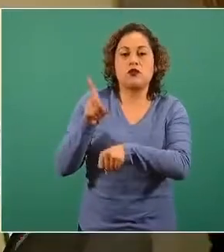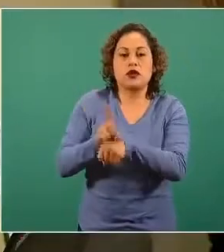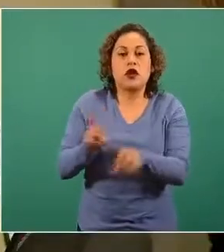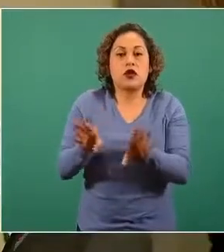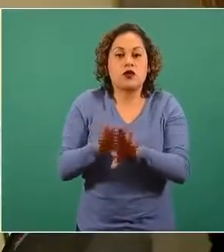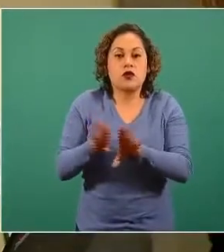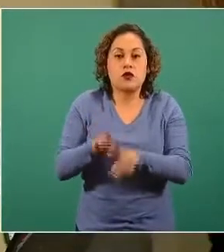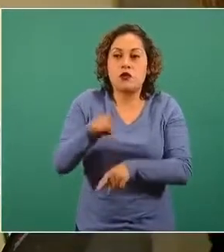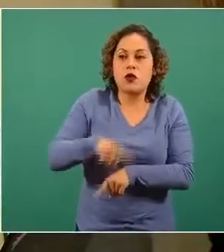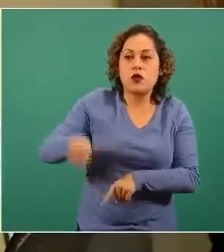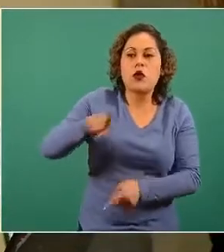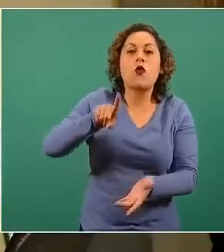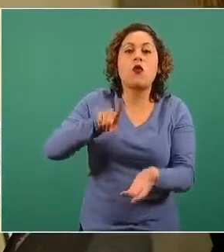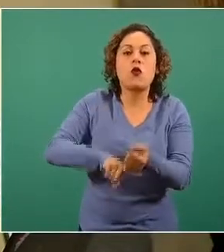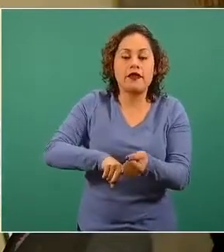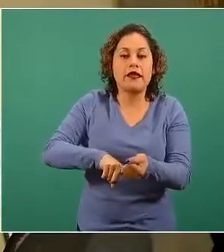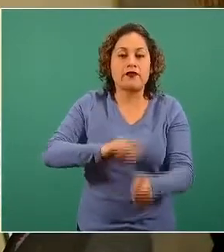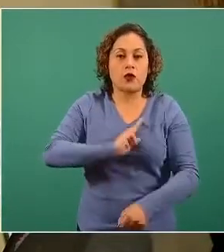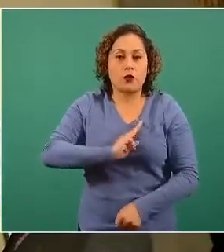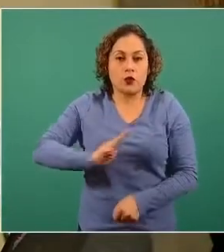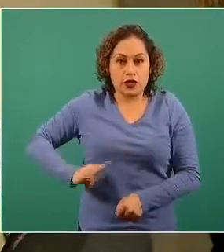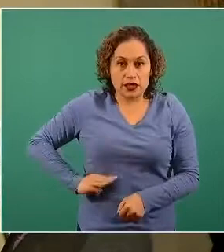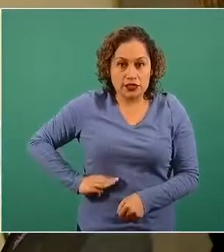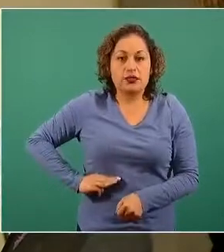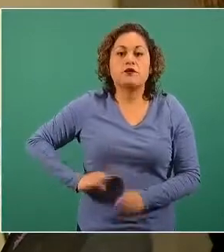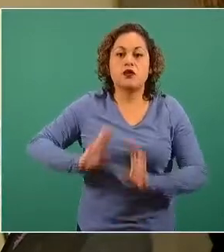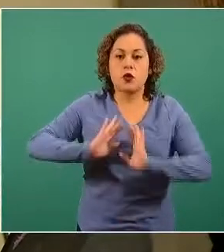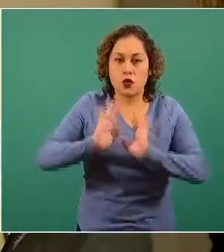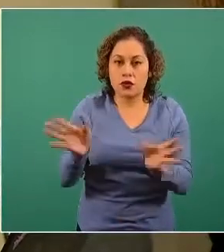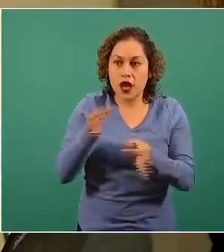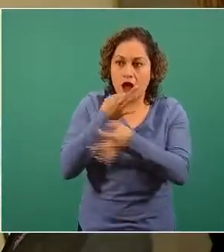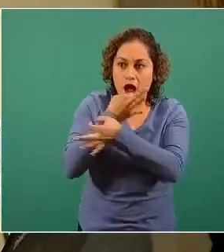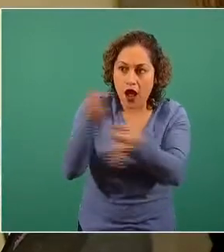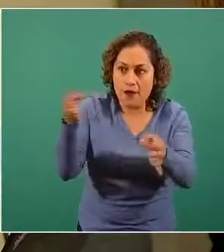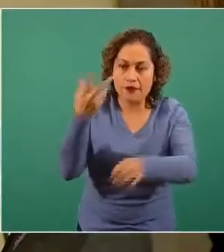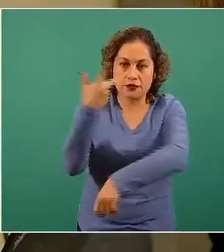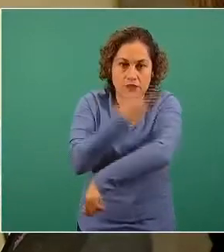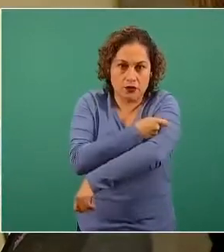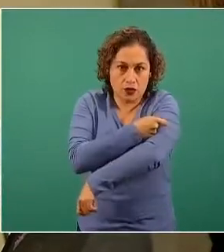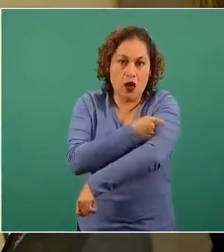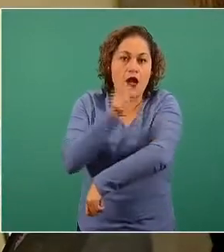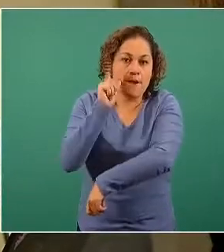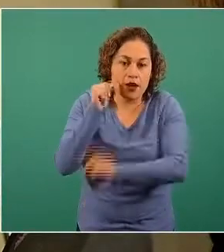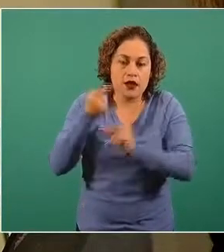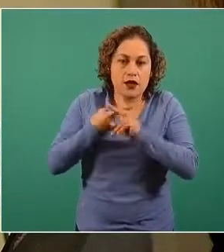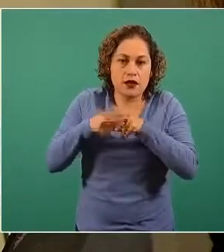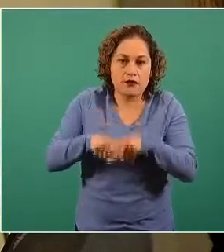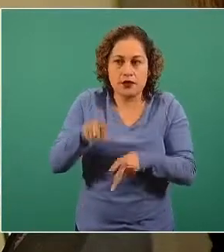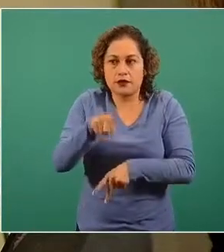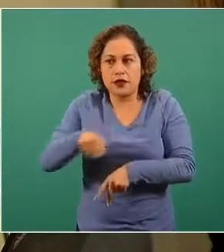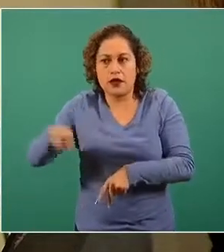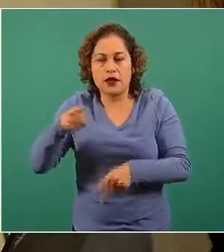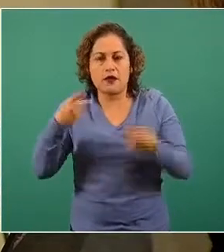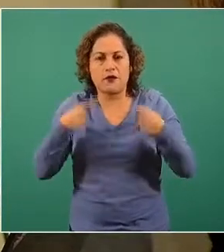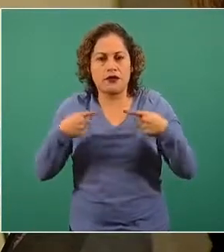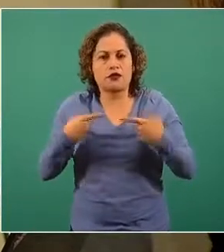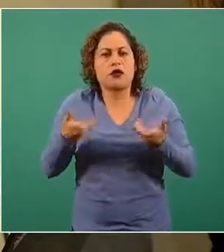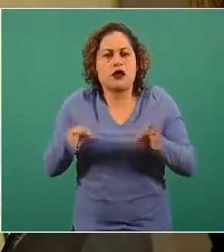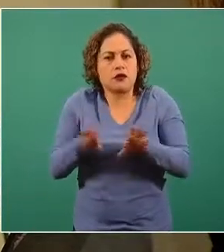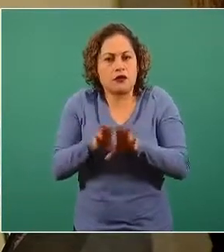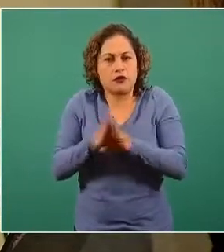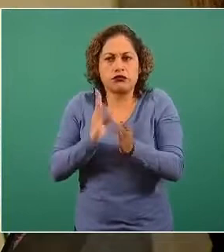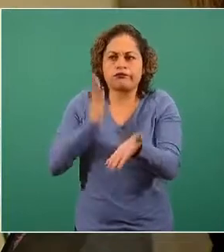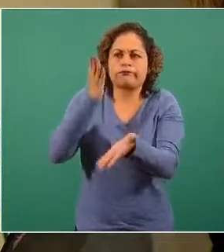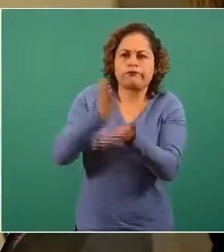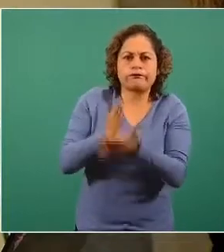los municipios a los que les corresponde estar en esta primera semana